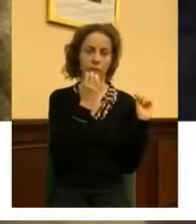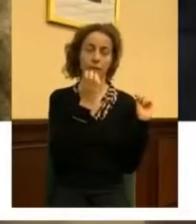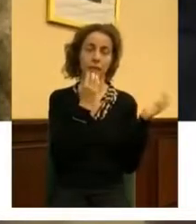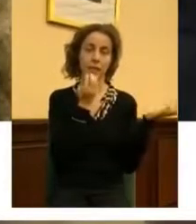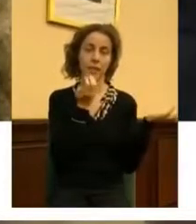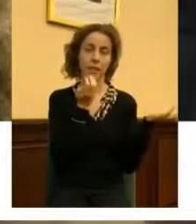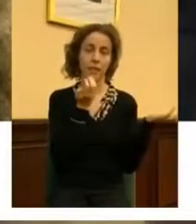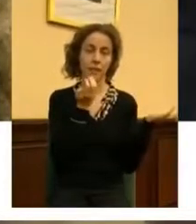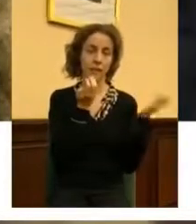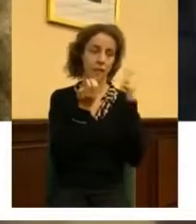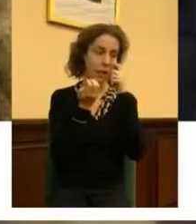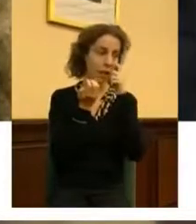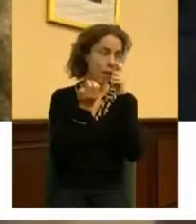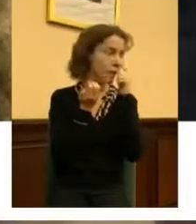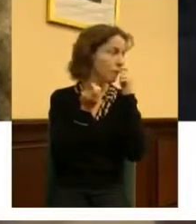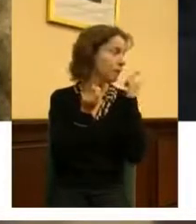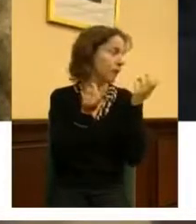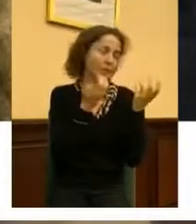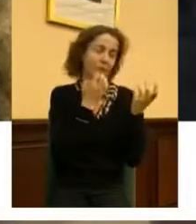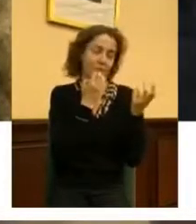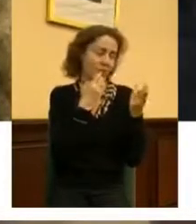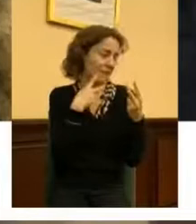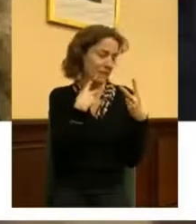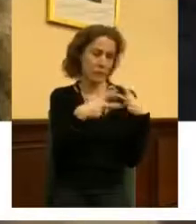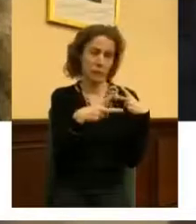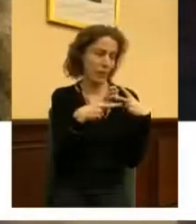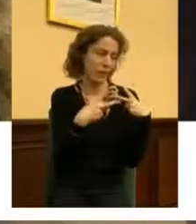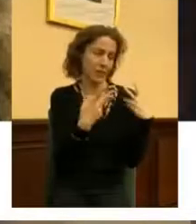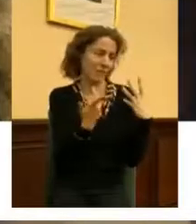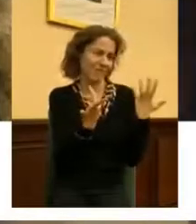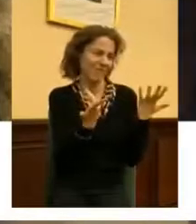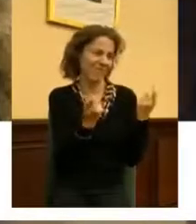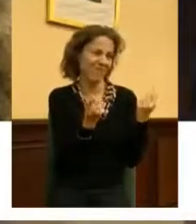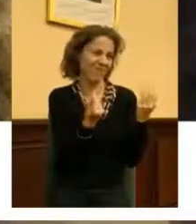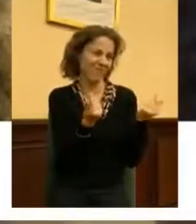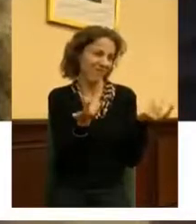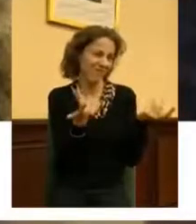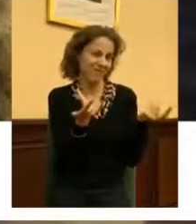si, bueno, pues que si respondo